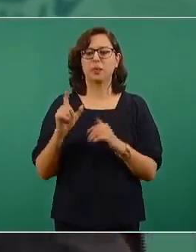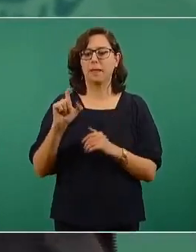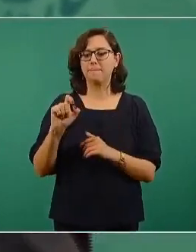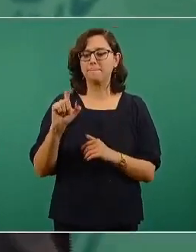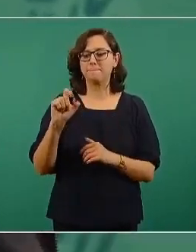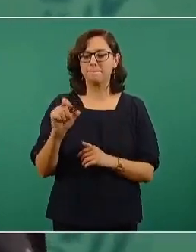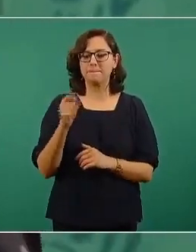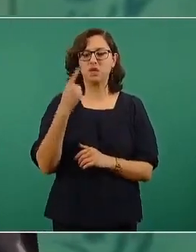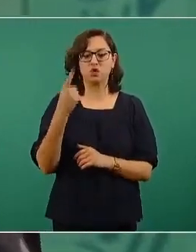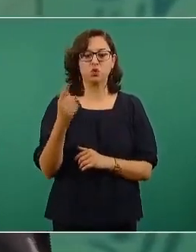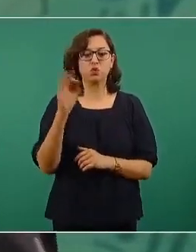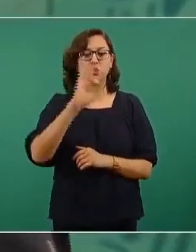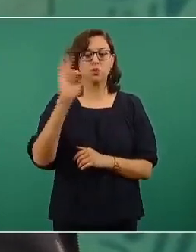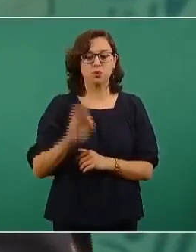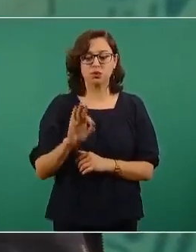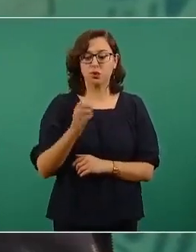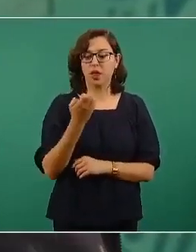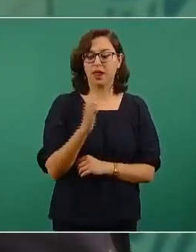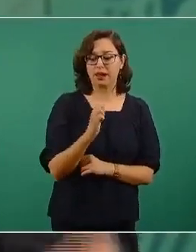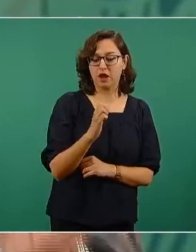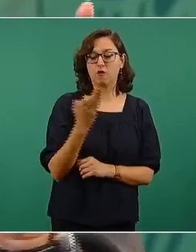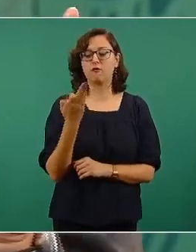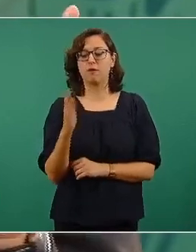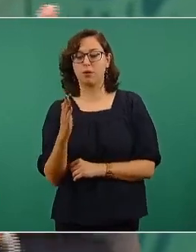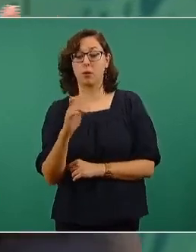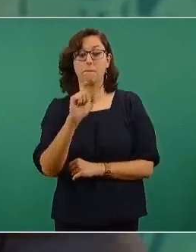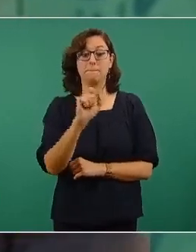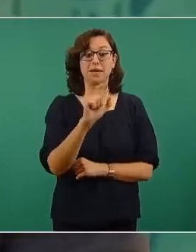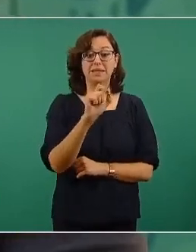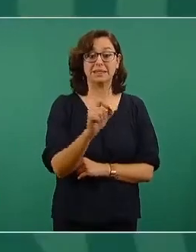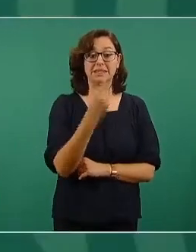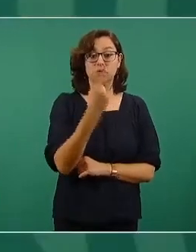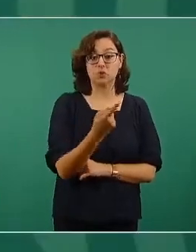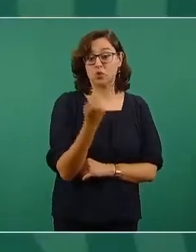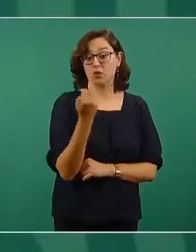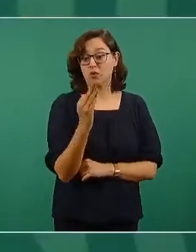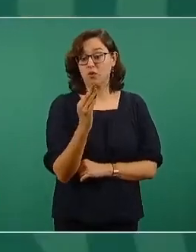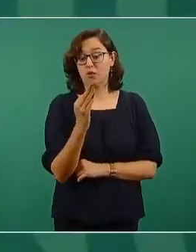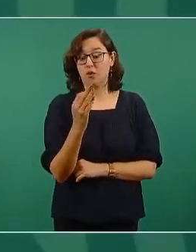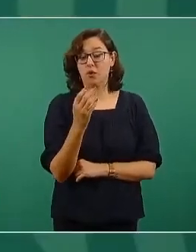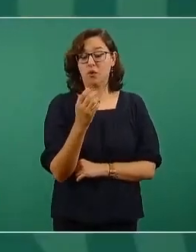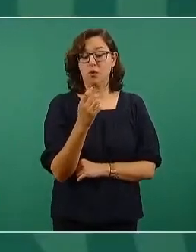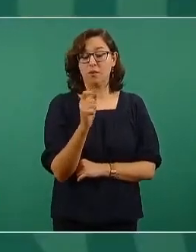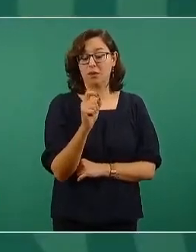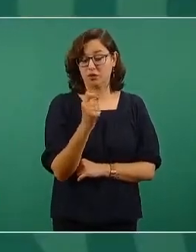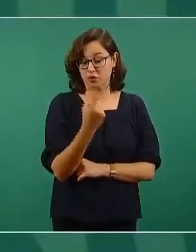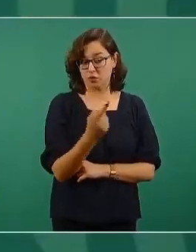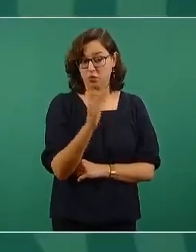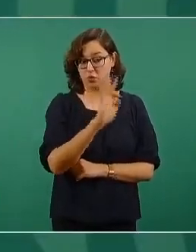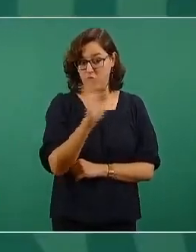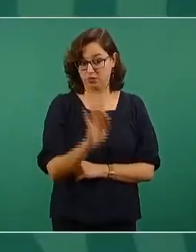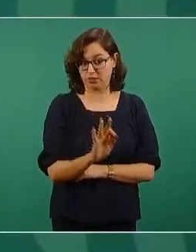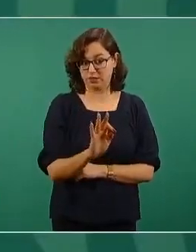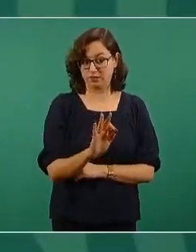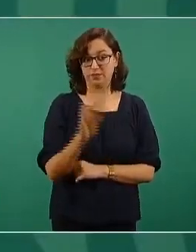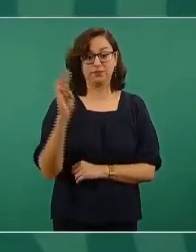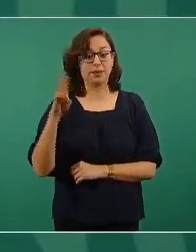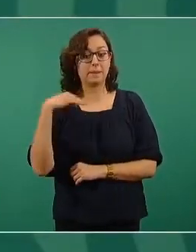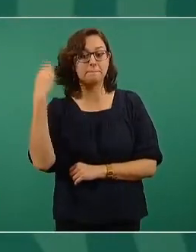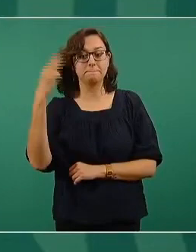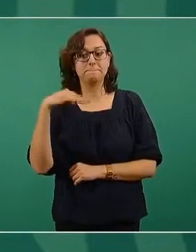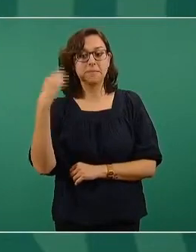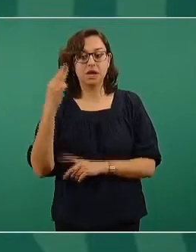21% fue enero-febrero. Sí. Y ya marzo, nuestra proyección no nos da